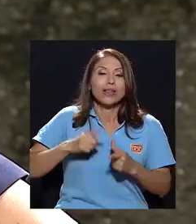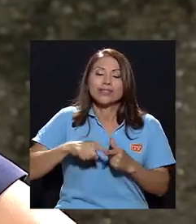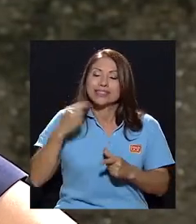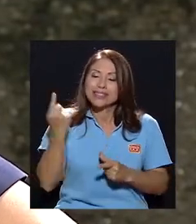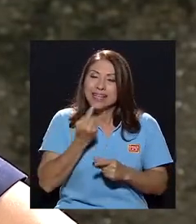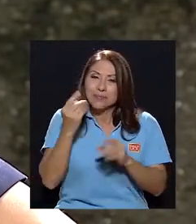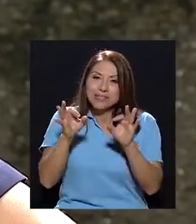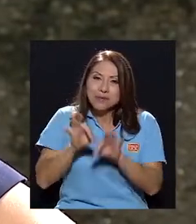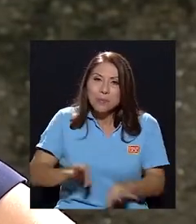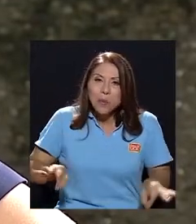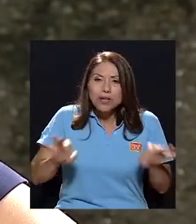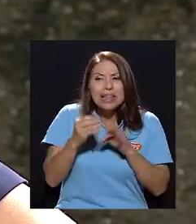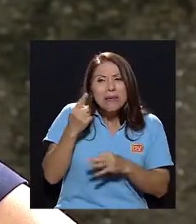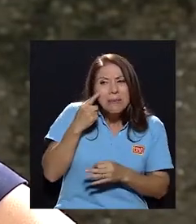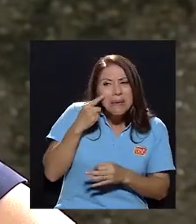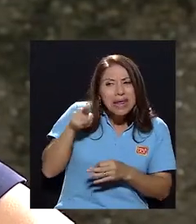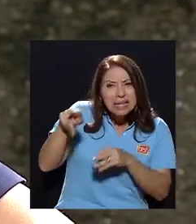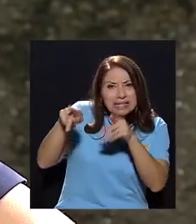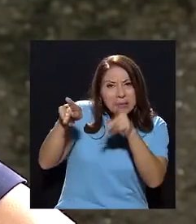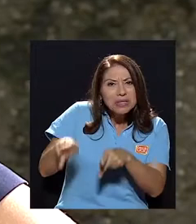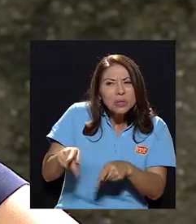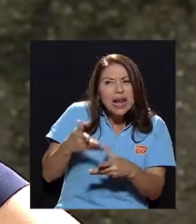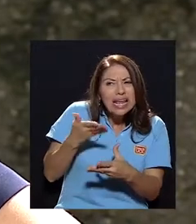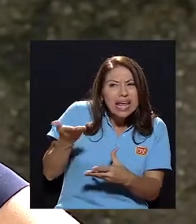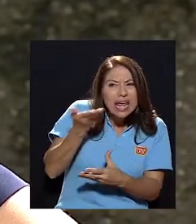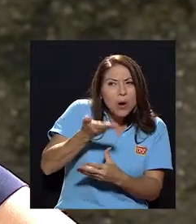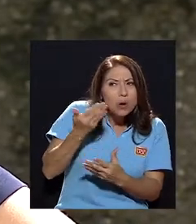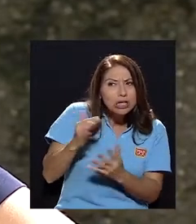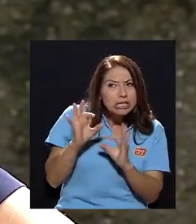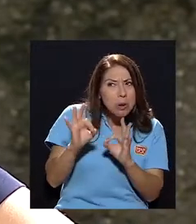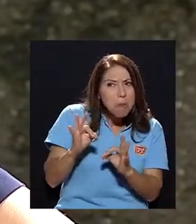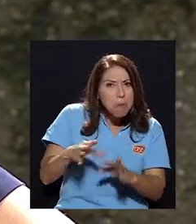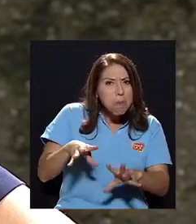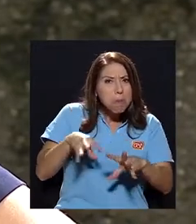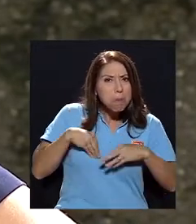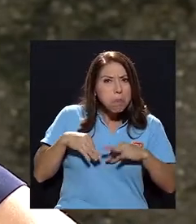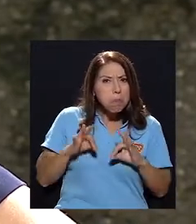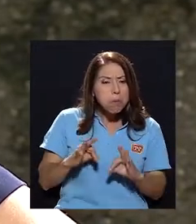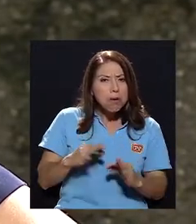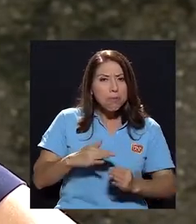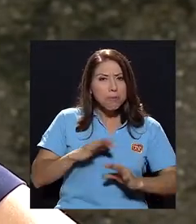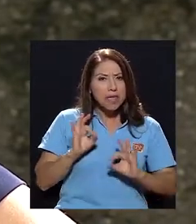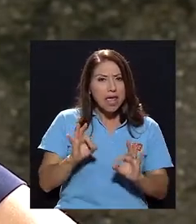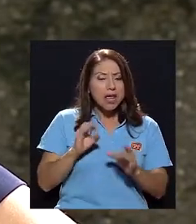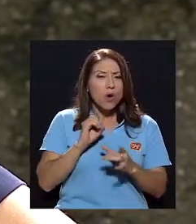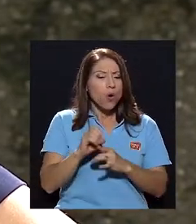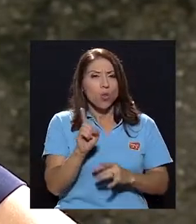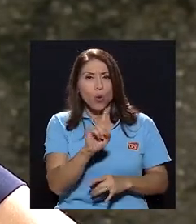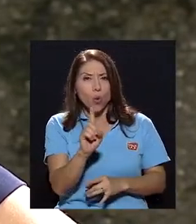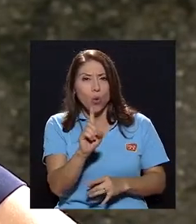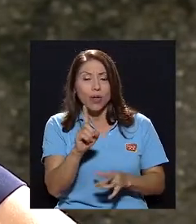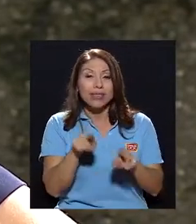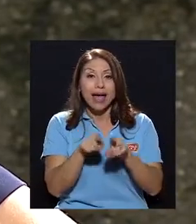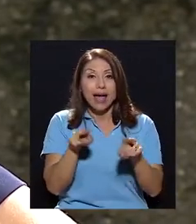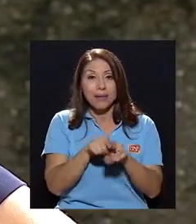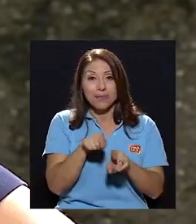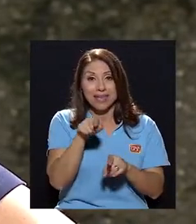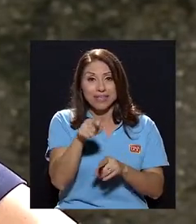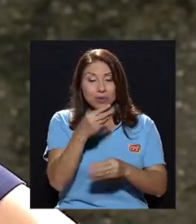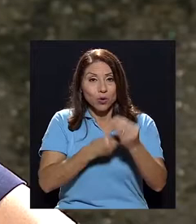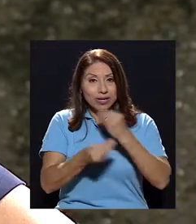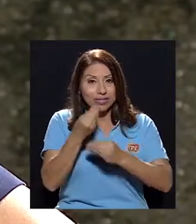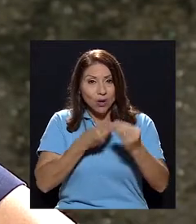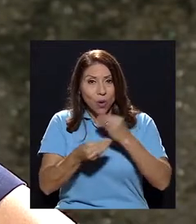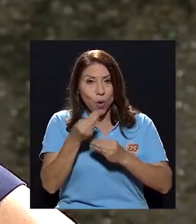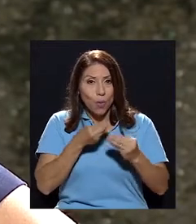analizar la dieta de la persona, ¿verdad? Ver qué cosas le caen bien, qué cosas no le caen bien. Y también lo que se va a comer va a depender, digamos,